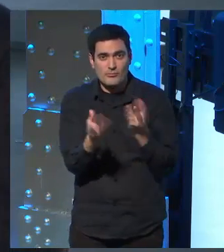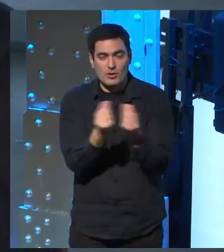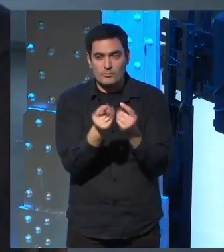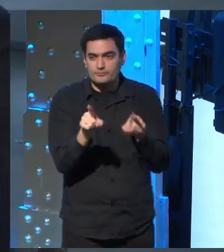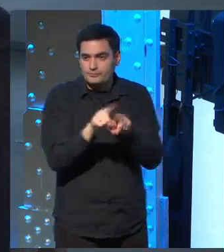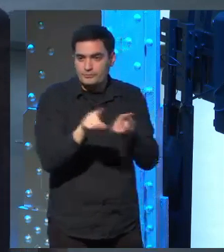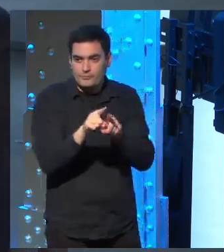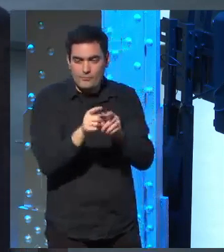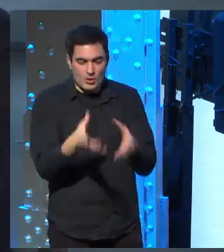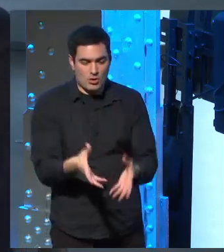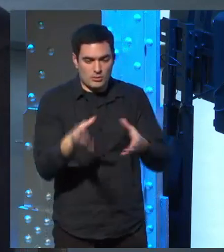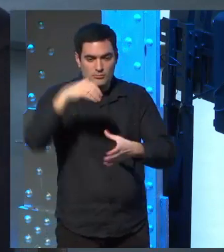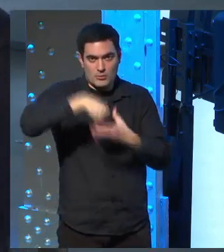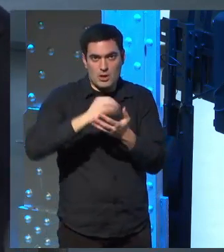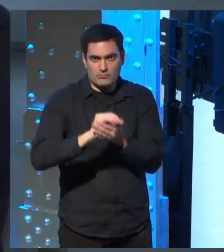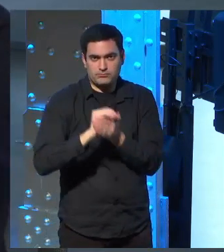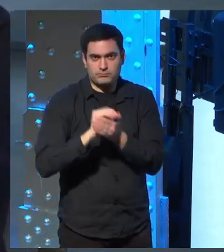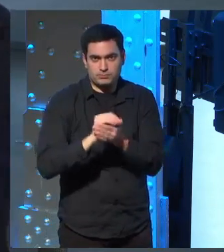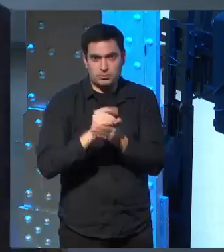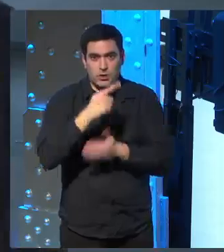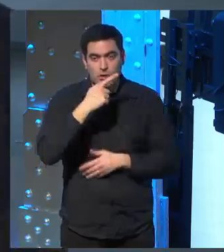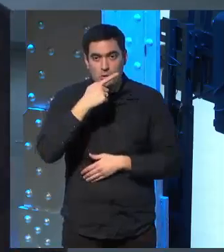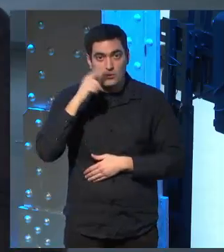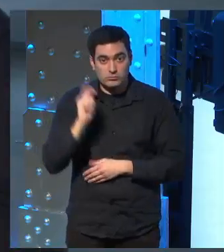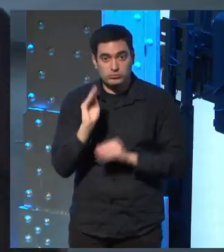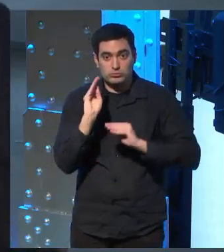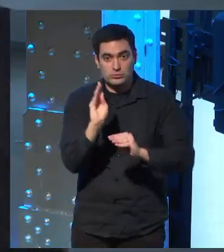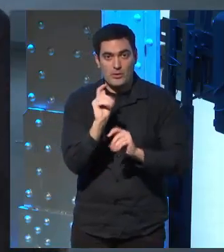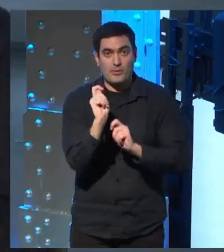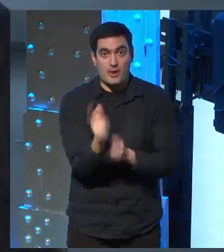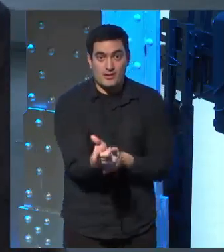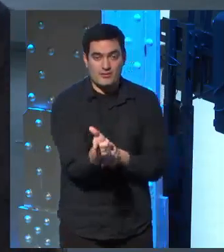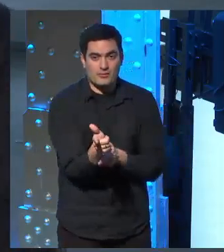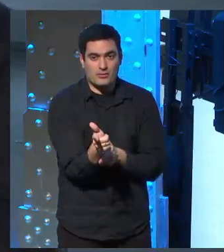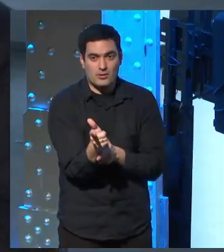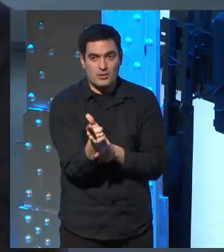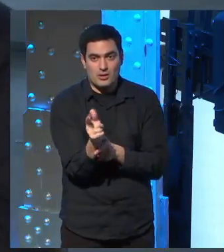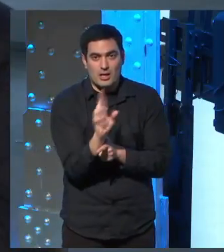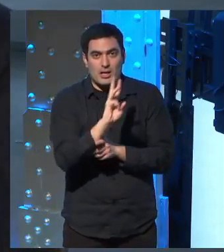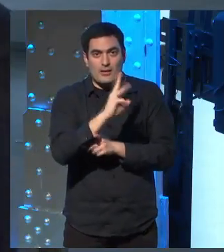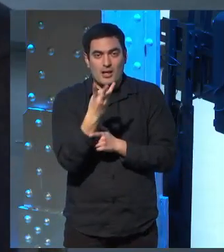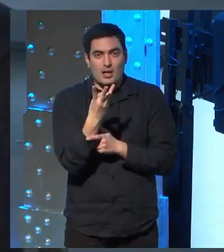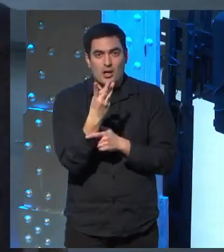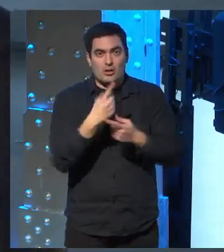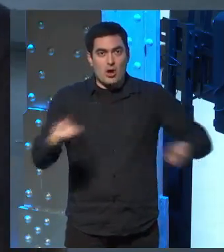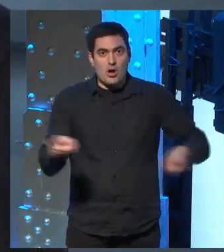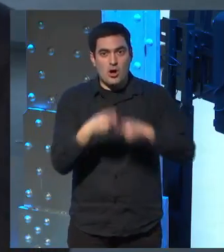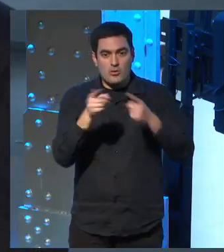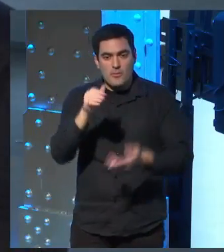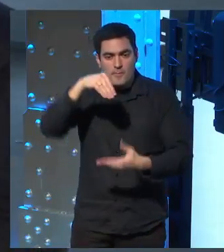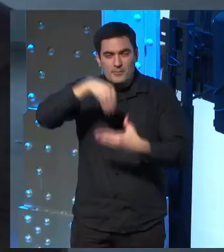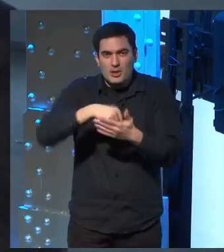coctelera, le pones un acento húngaro y aparece el primero, el segundo y por supuesto este tercer concierto para piano orquesta, que tiene